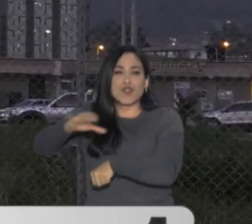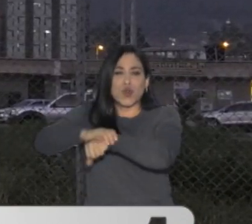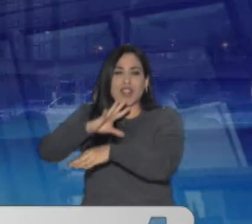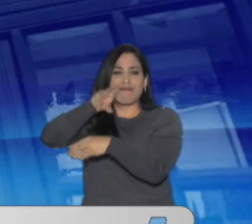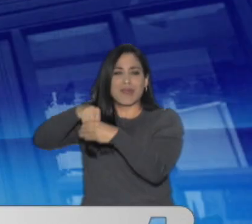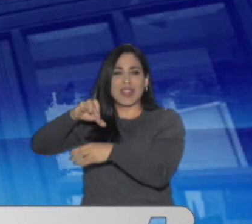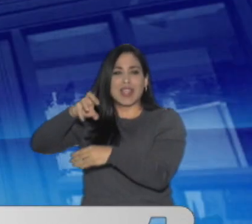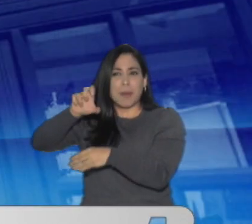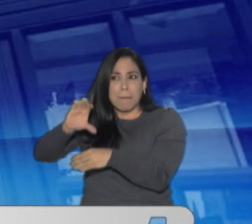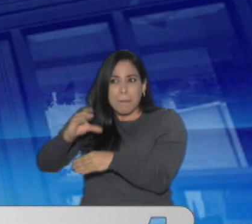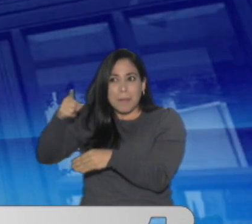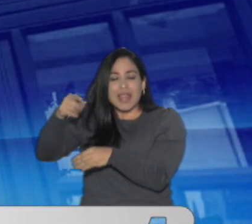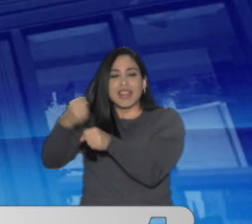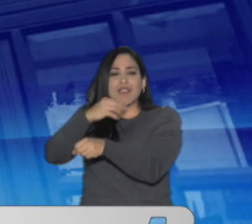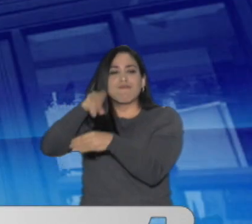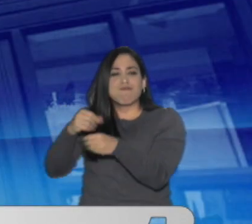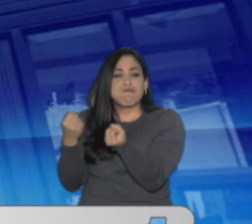IMPEC.